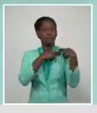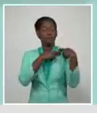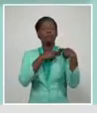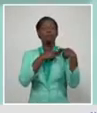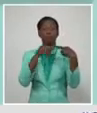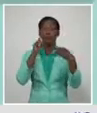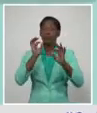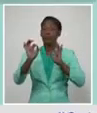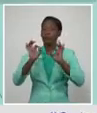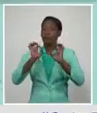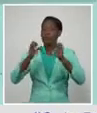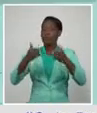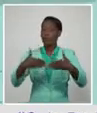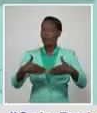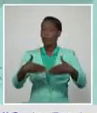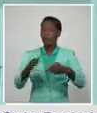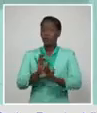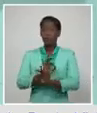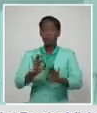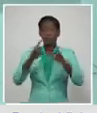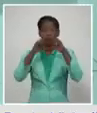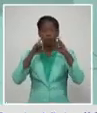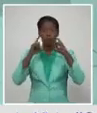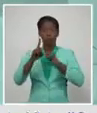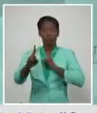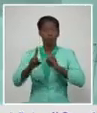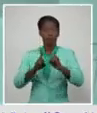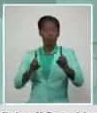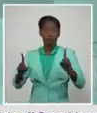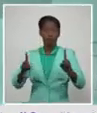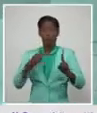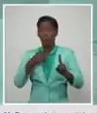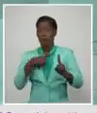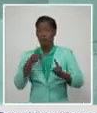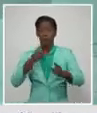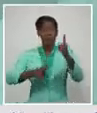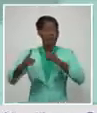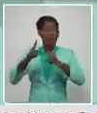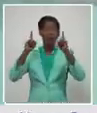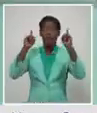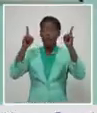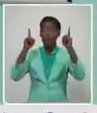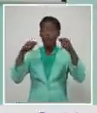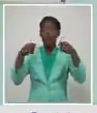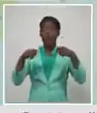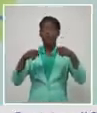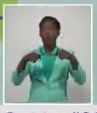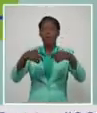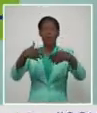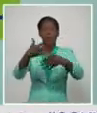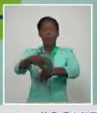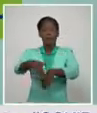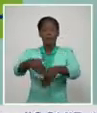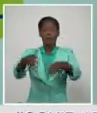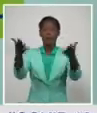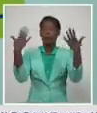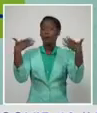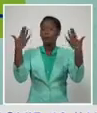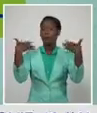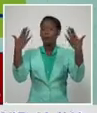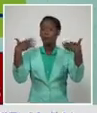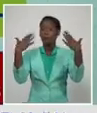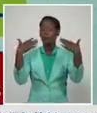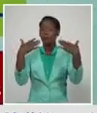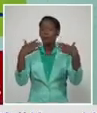COVID-19. Realiza las reuniones y festejos en ambientes abiertos y ventilados, con un número reducido de